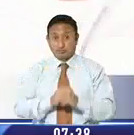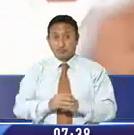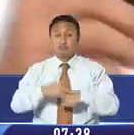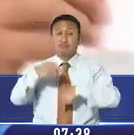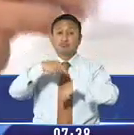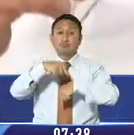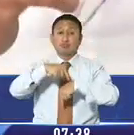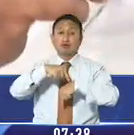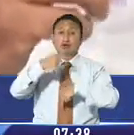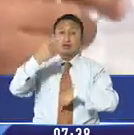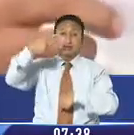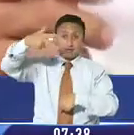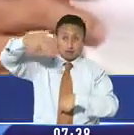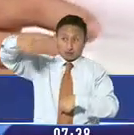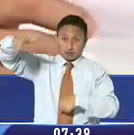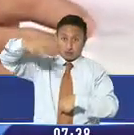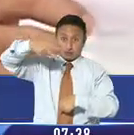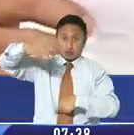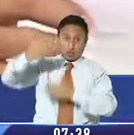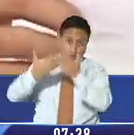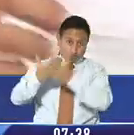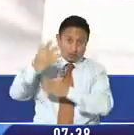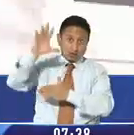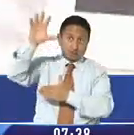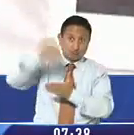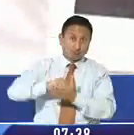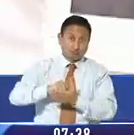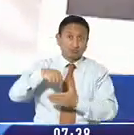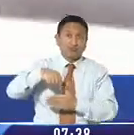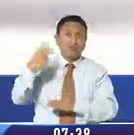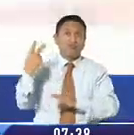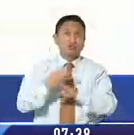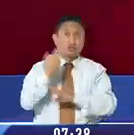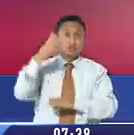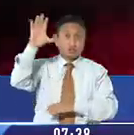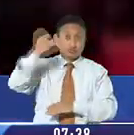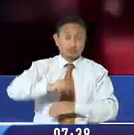fue bajada la cámara nueva. Está la segunda cámara que nos bajaron.